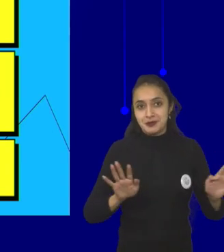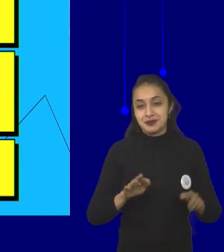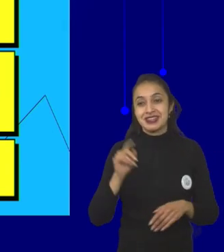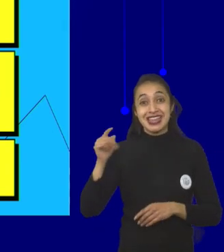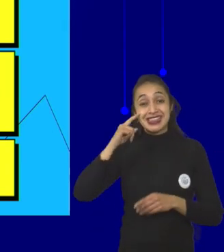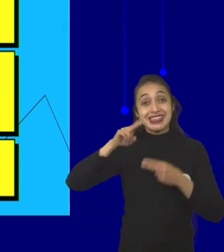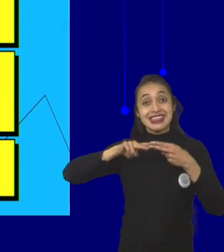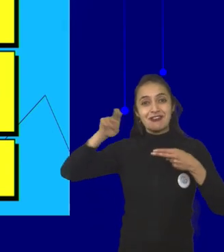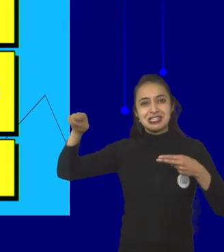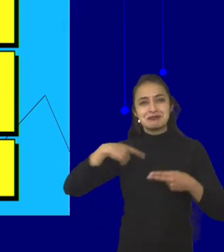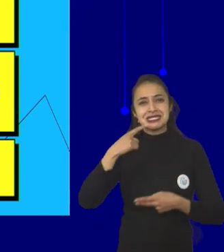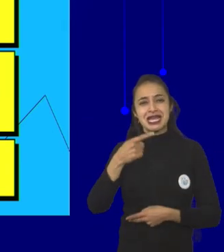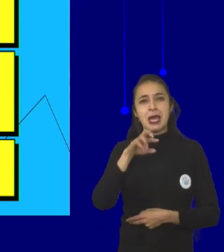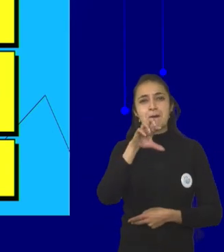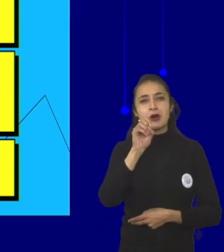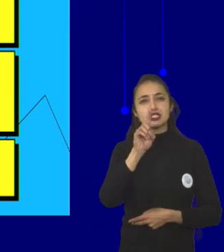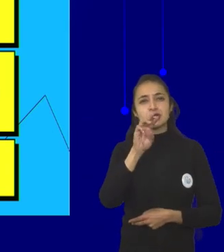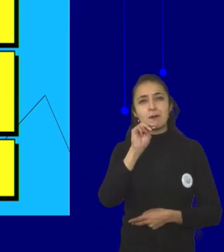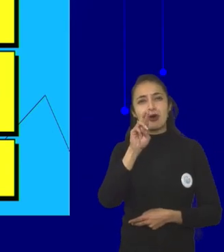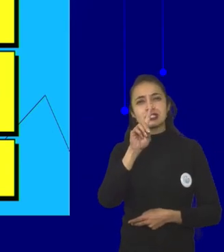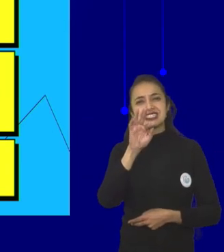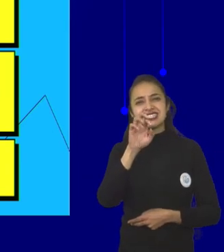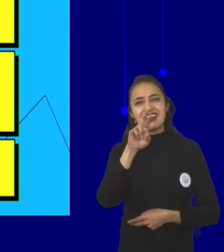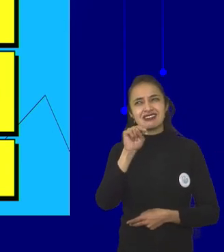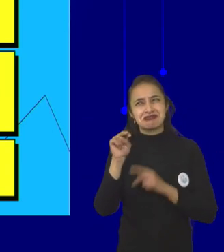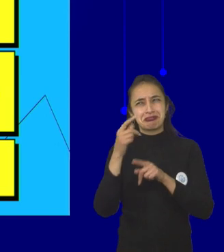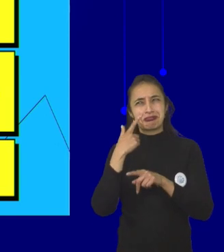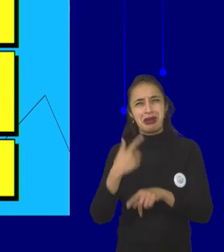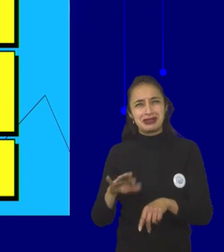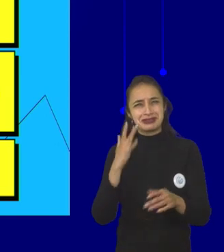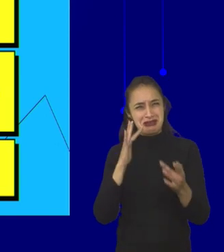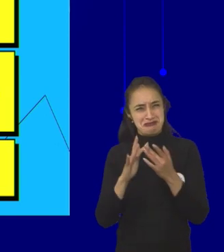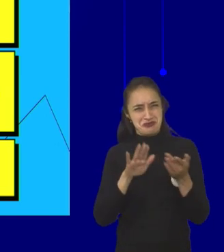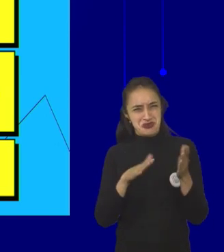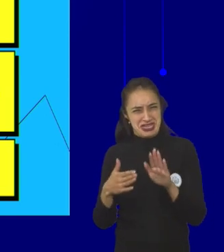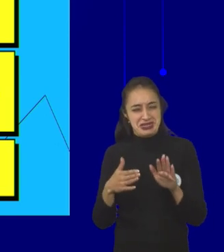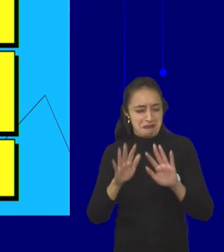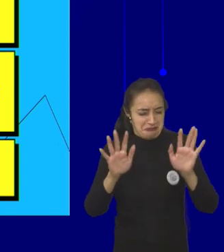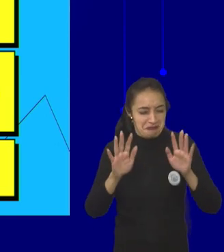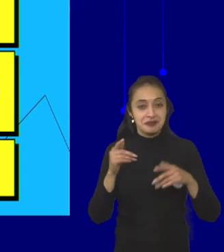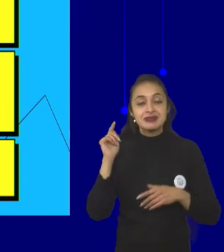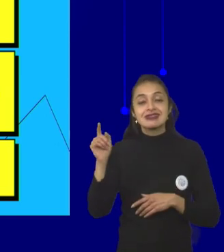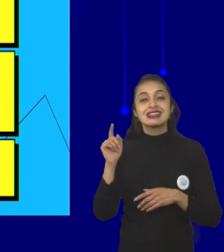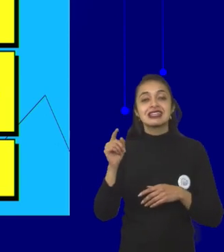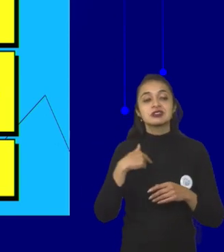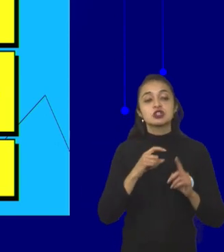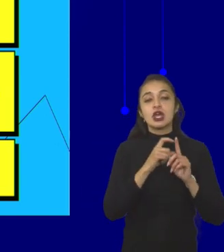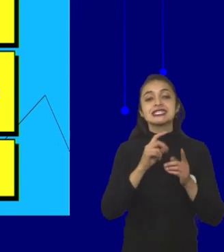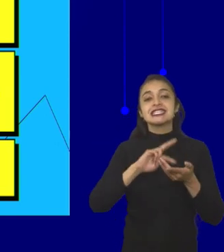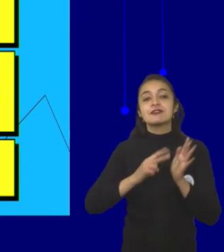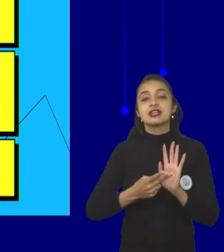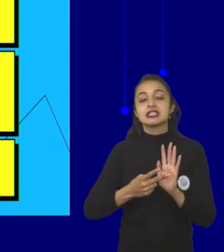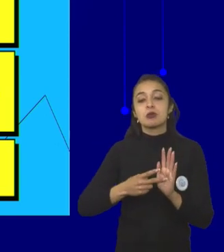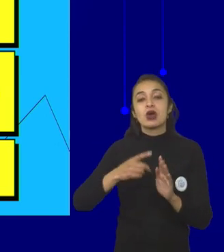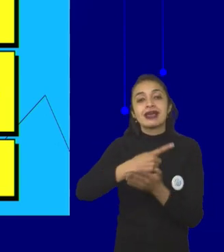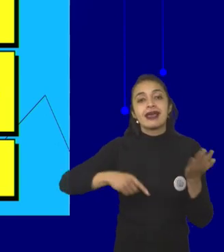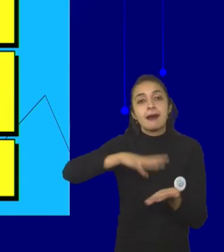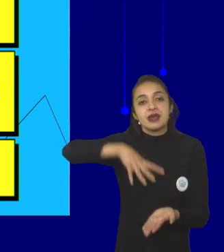dicen ellos. A mí el postmortem me suena como a muerto. Entonces, nosotros dentro de la compañía le pusimos lecciones